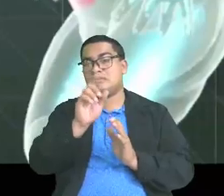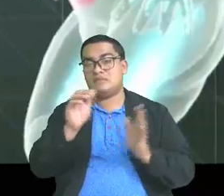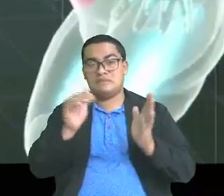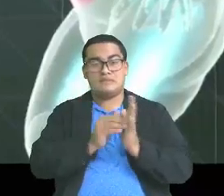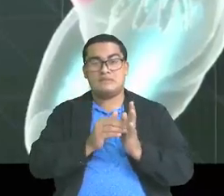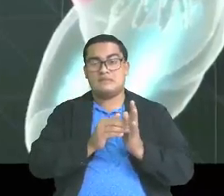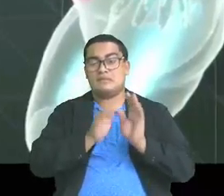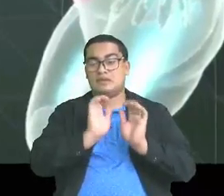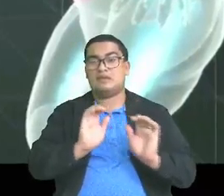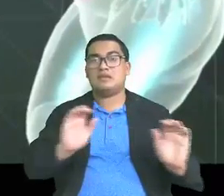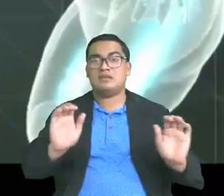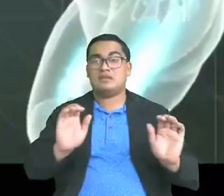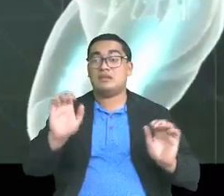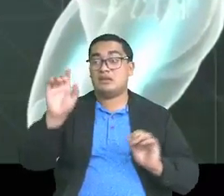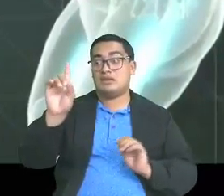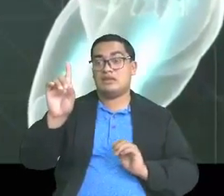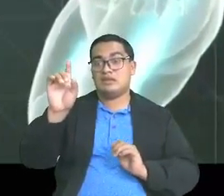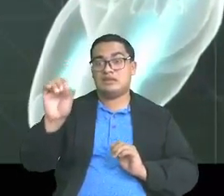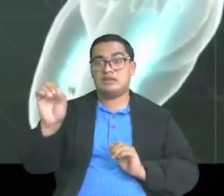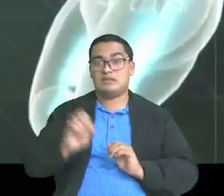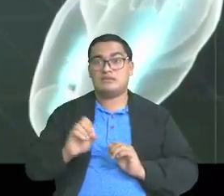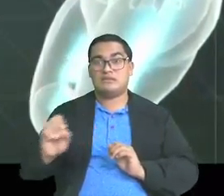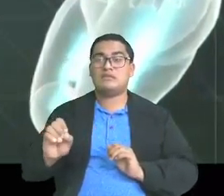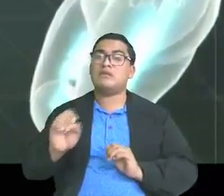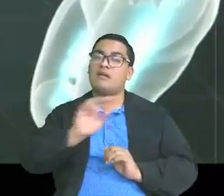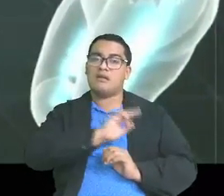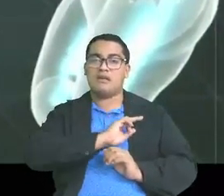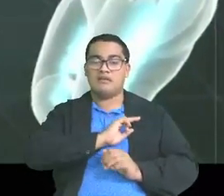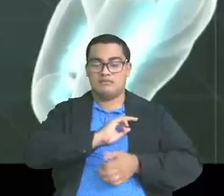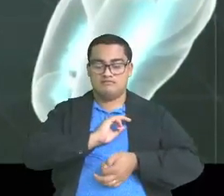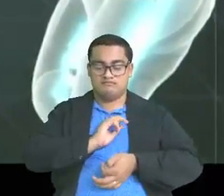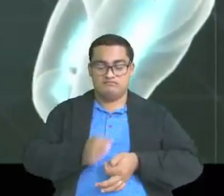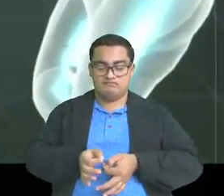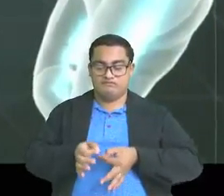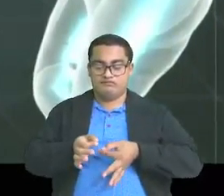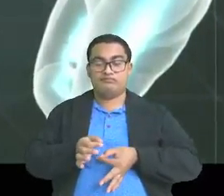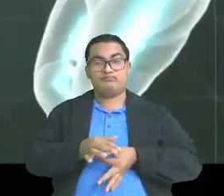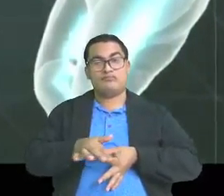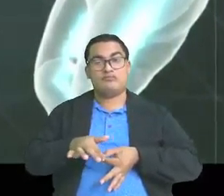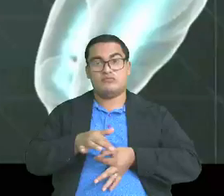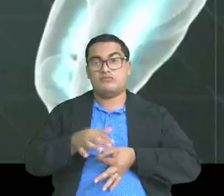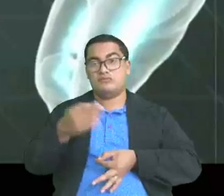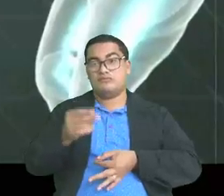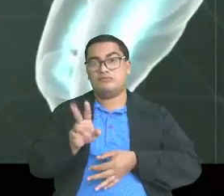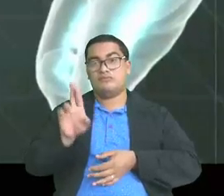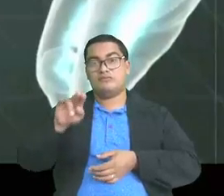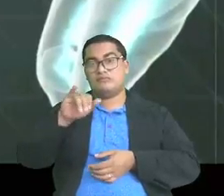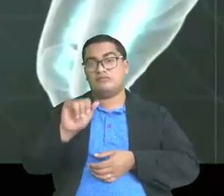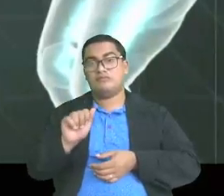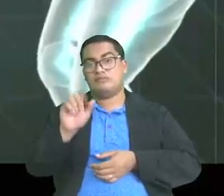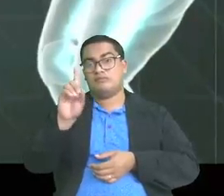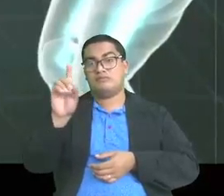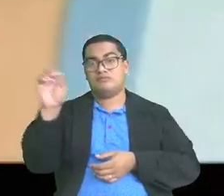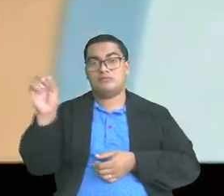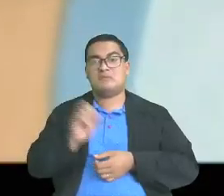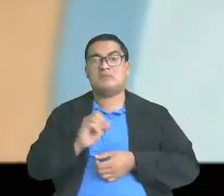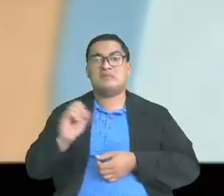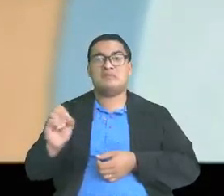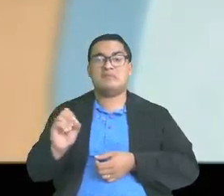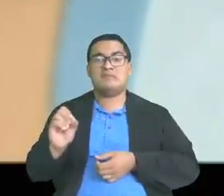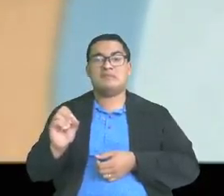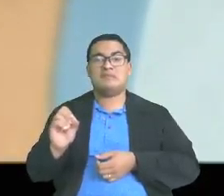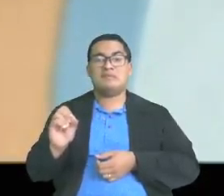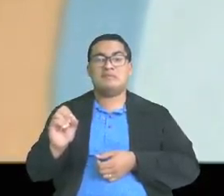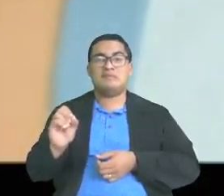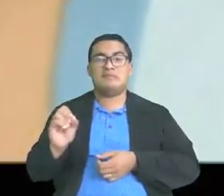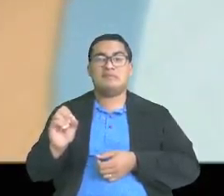de esos 1,000, solo el 10% va a tener hernia umbilical. De ese 10% que tiene hernia umbilical hasta antes